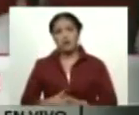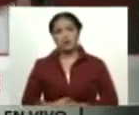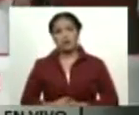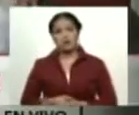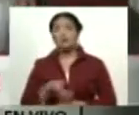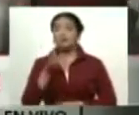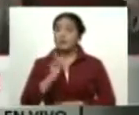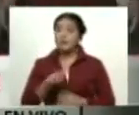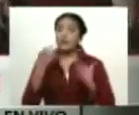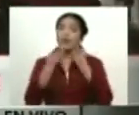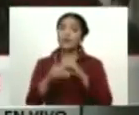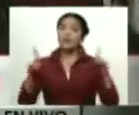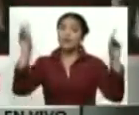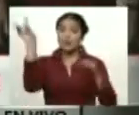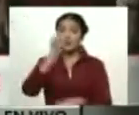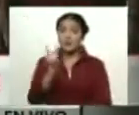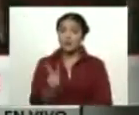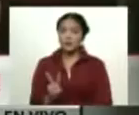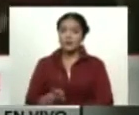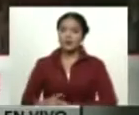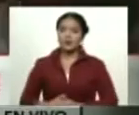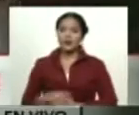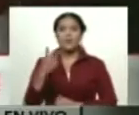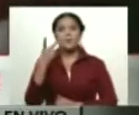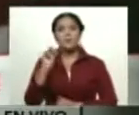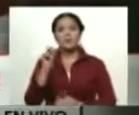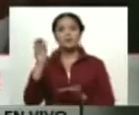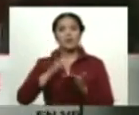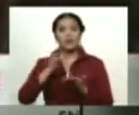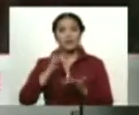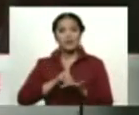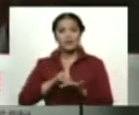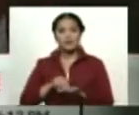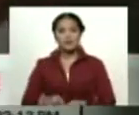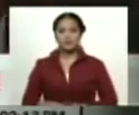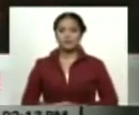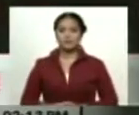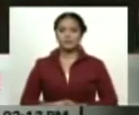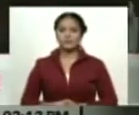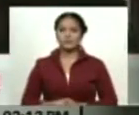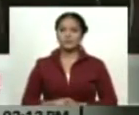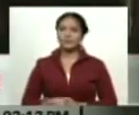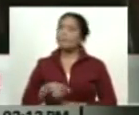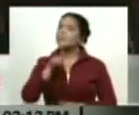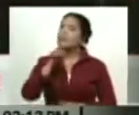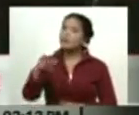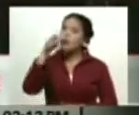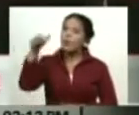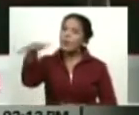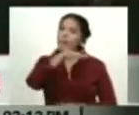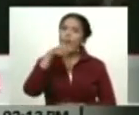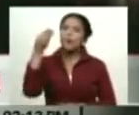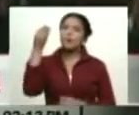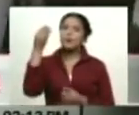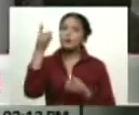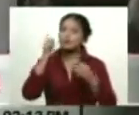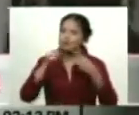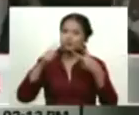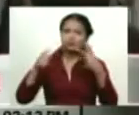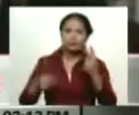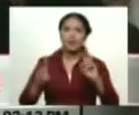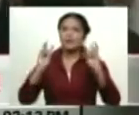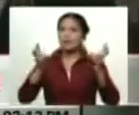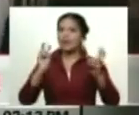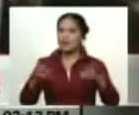de lo que ha sido la democracia de nuestro país, que ya en 20 oportunidades ha consultado la opinión del pueblo en diversos